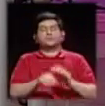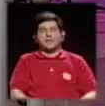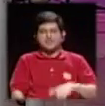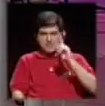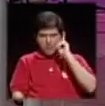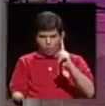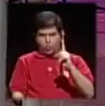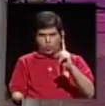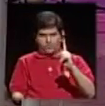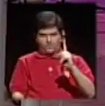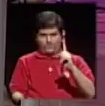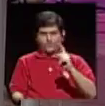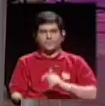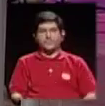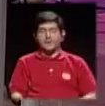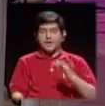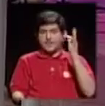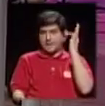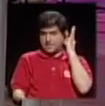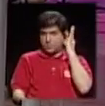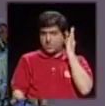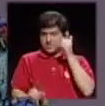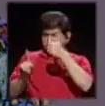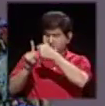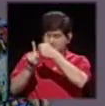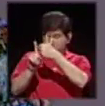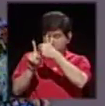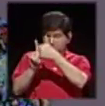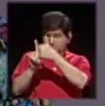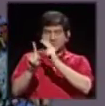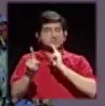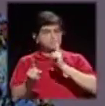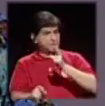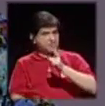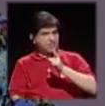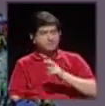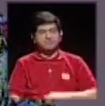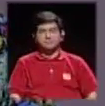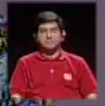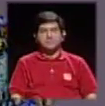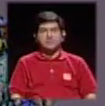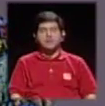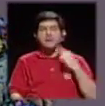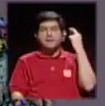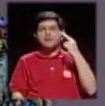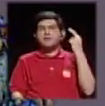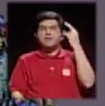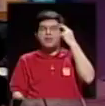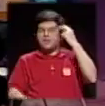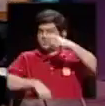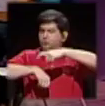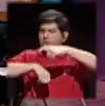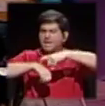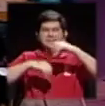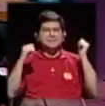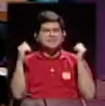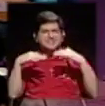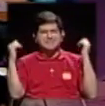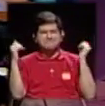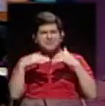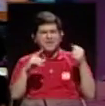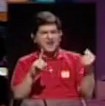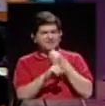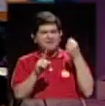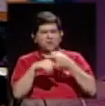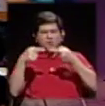es las mujeres, ¿verdad? ¿Por qué en tiempos de guerra hay